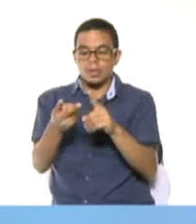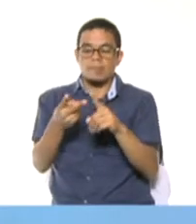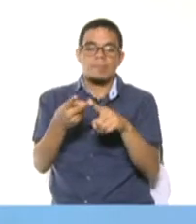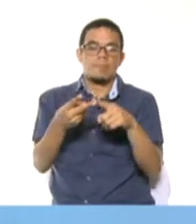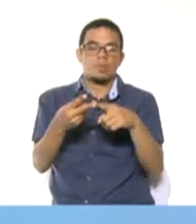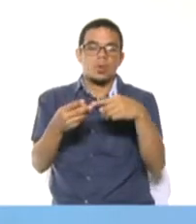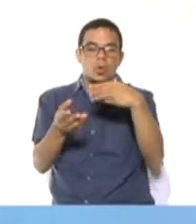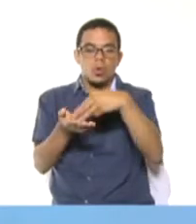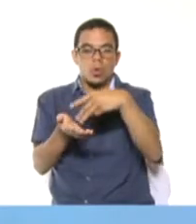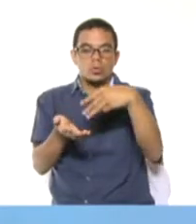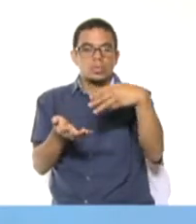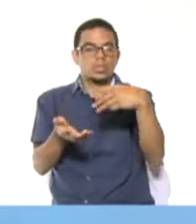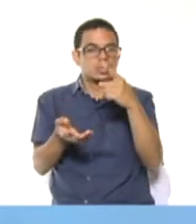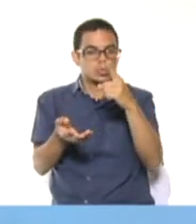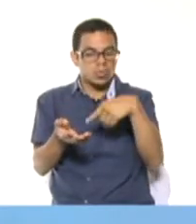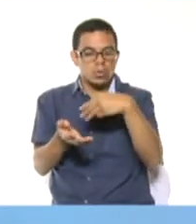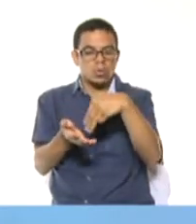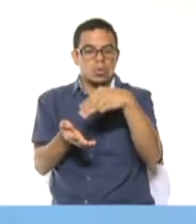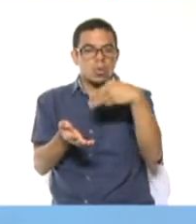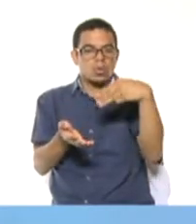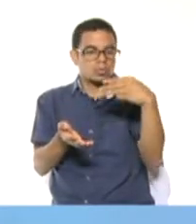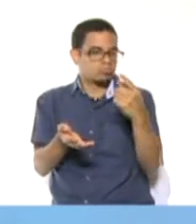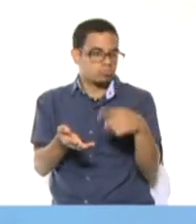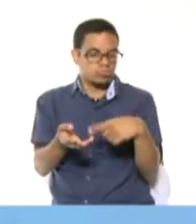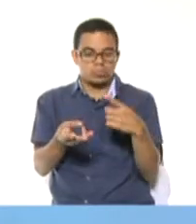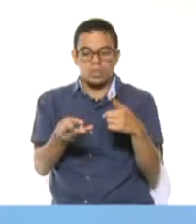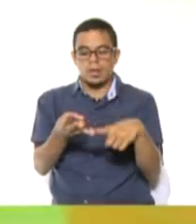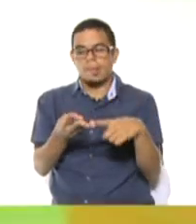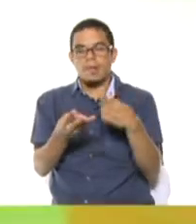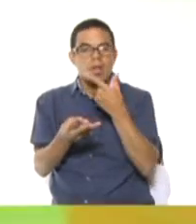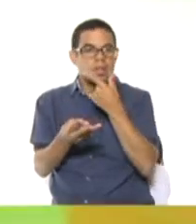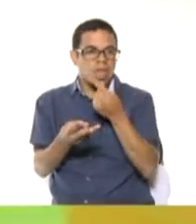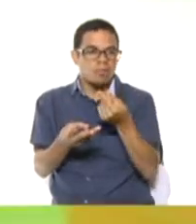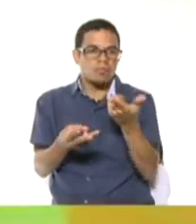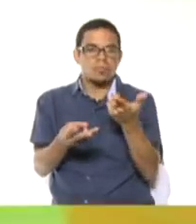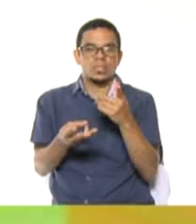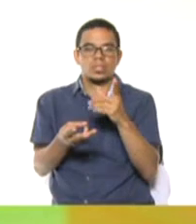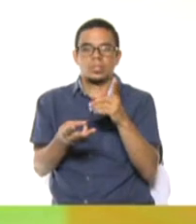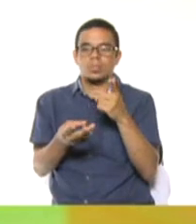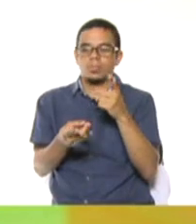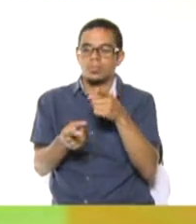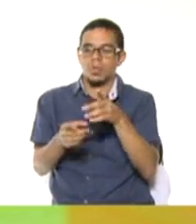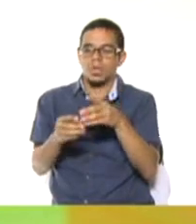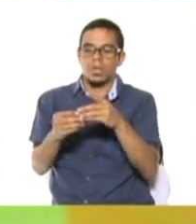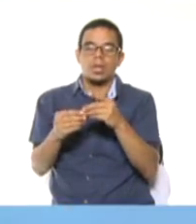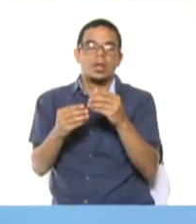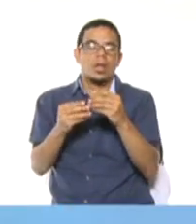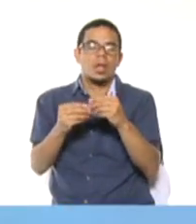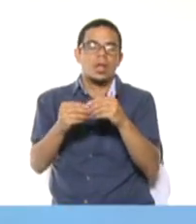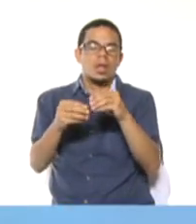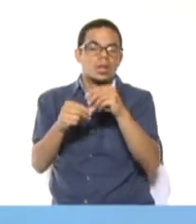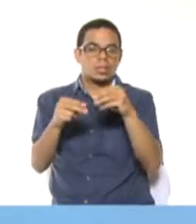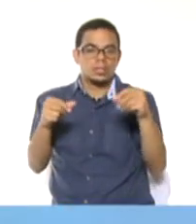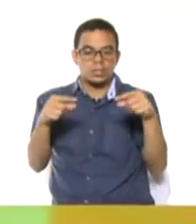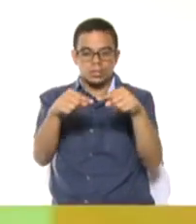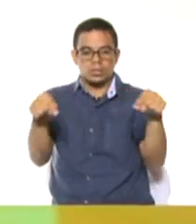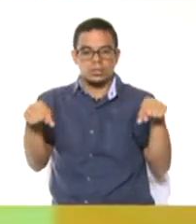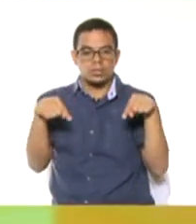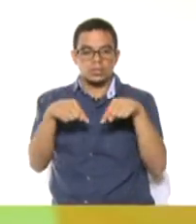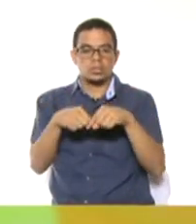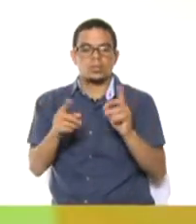tenedor plástico, con lo que desee que se le haga fácil plasmar en nuestra harina y nuestra